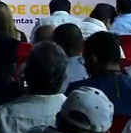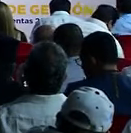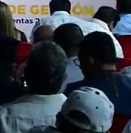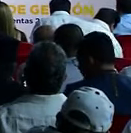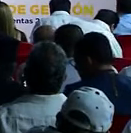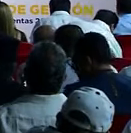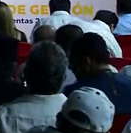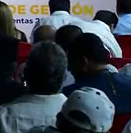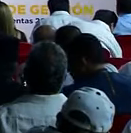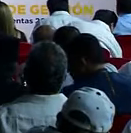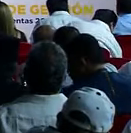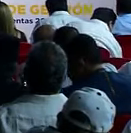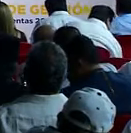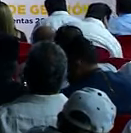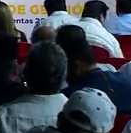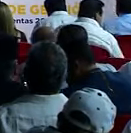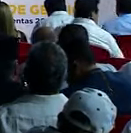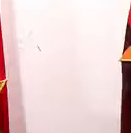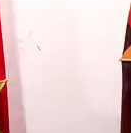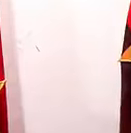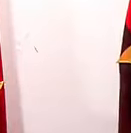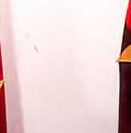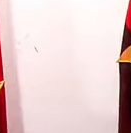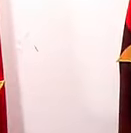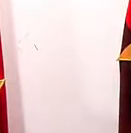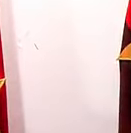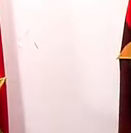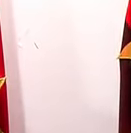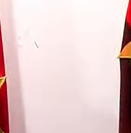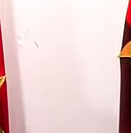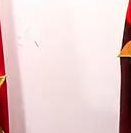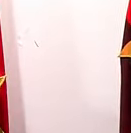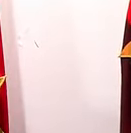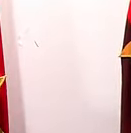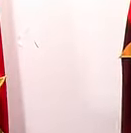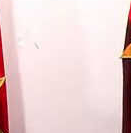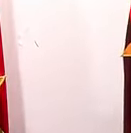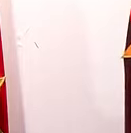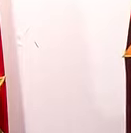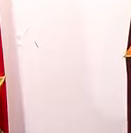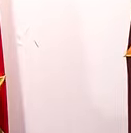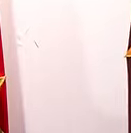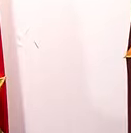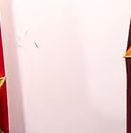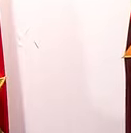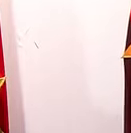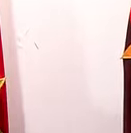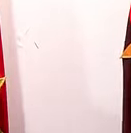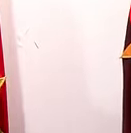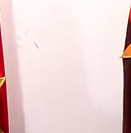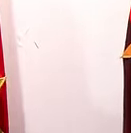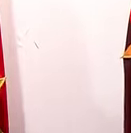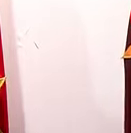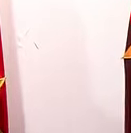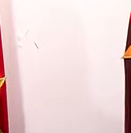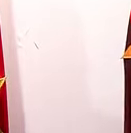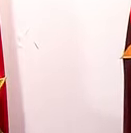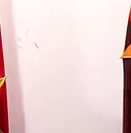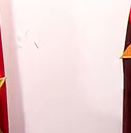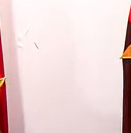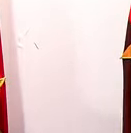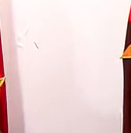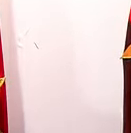1894, un 10 de junio, cuando por primera vez suena el bambuco insignia de la tierra norte santandereana, Las